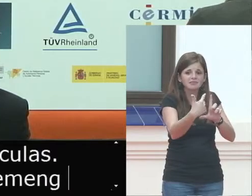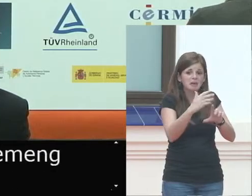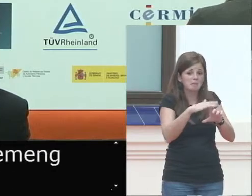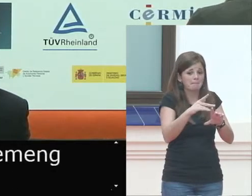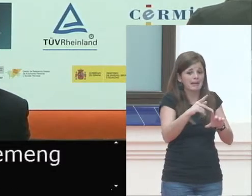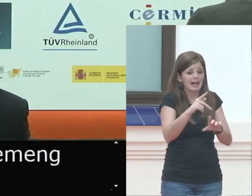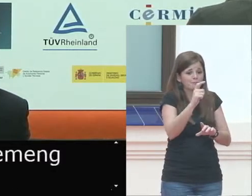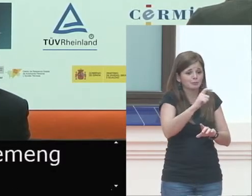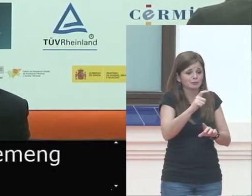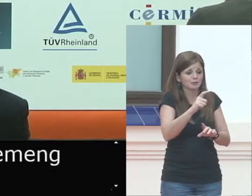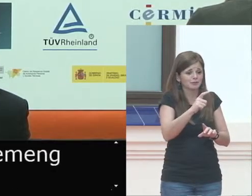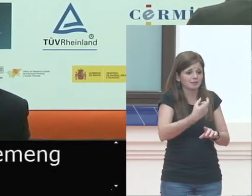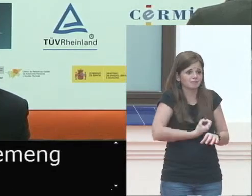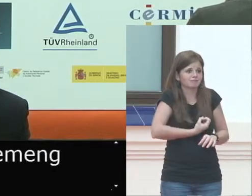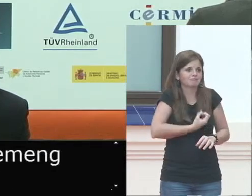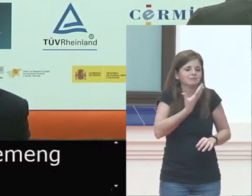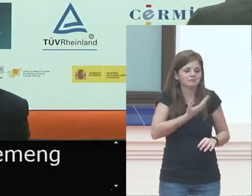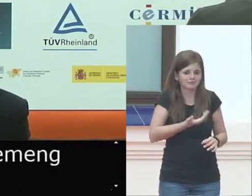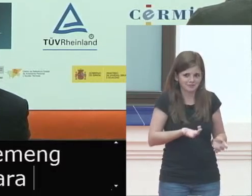frikis que sabían.